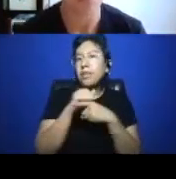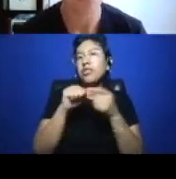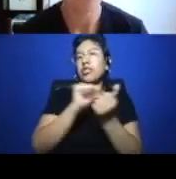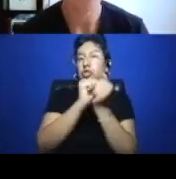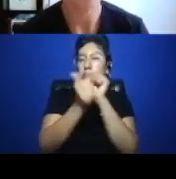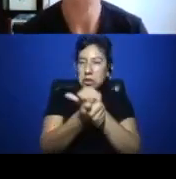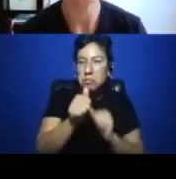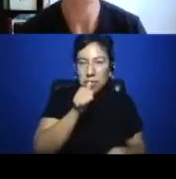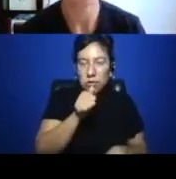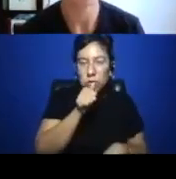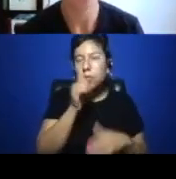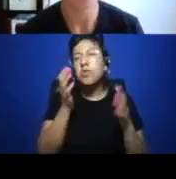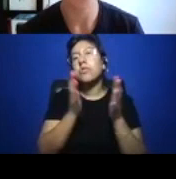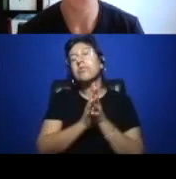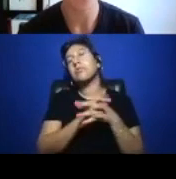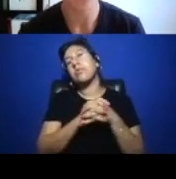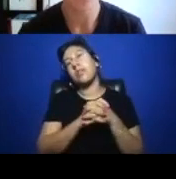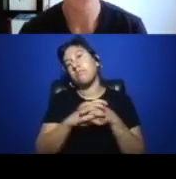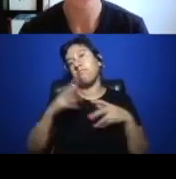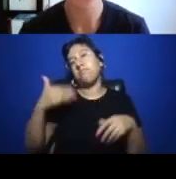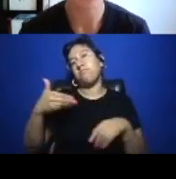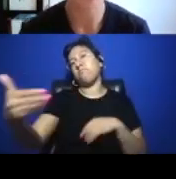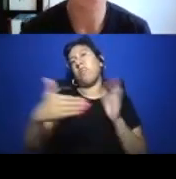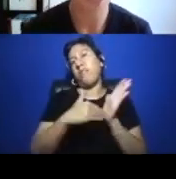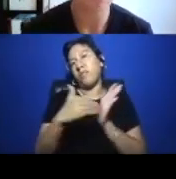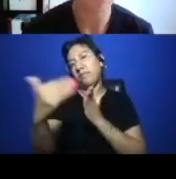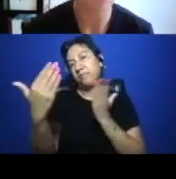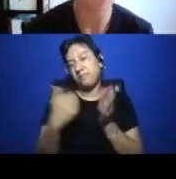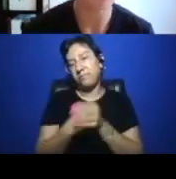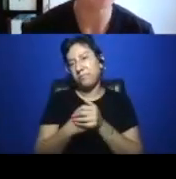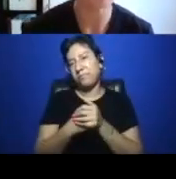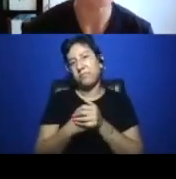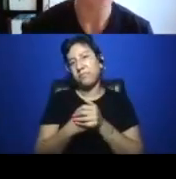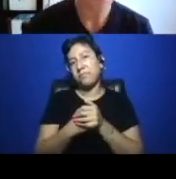buenas prácticas de cambiar esas contraseñas frecuentemente,